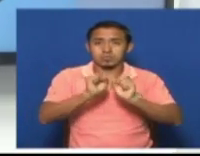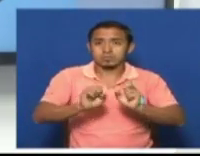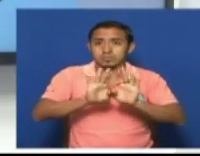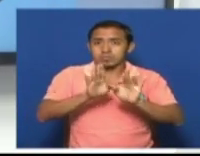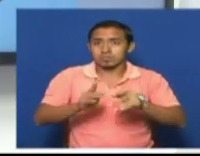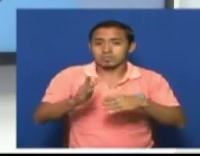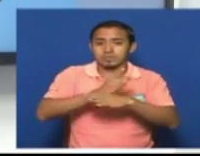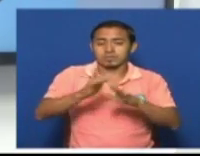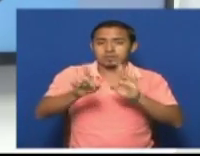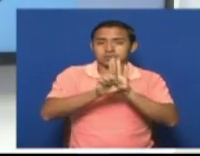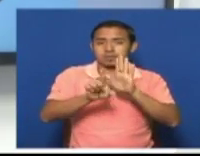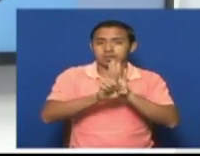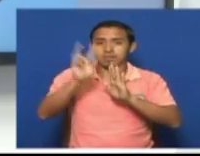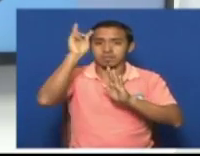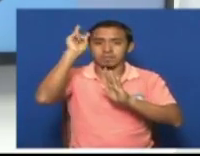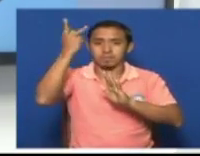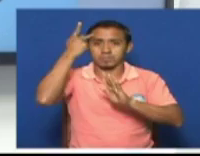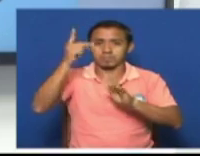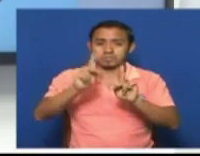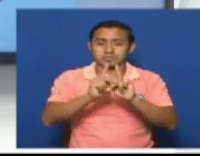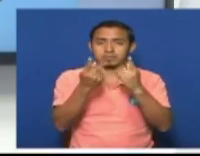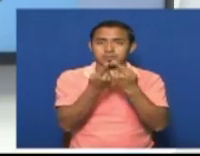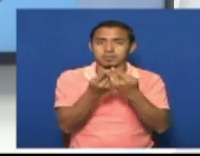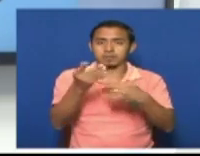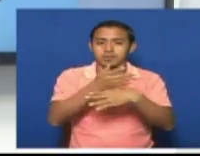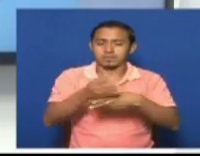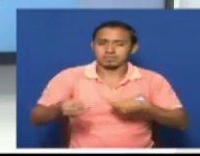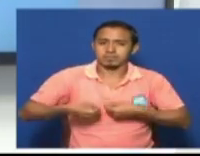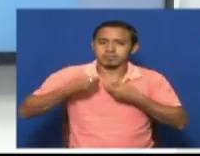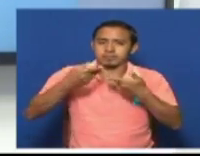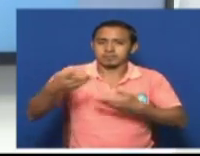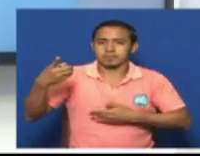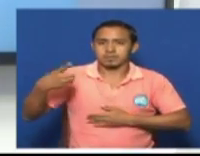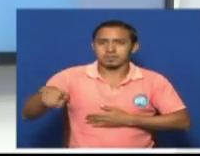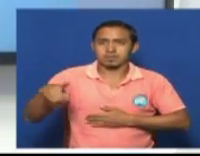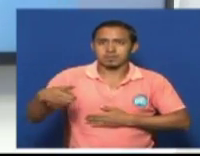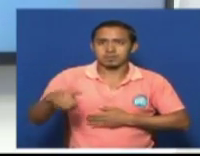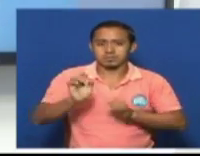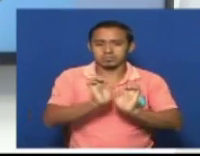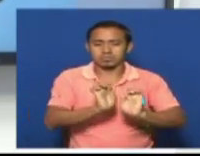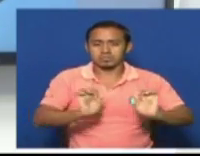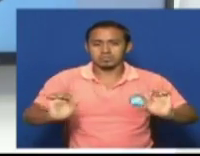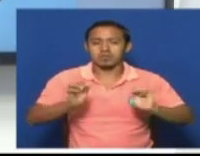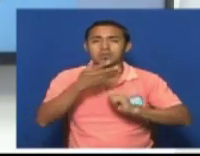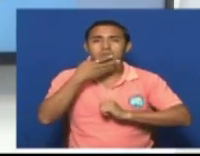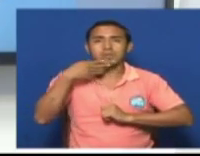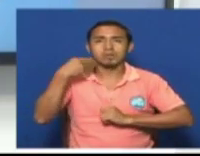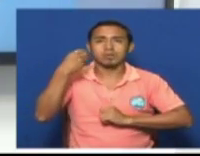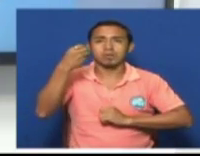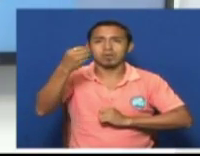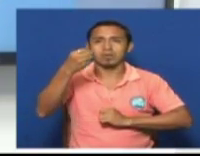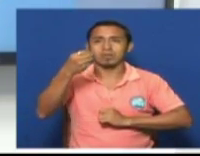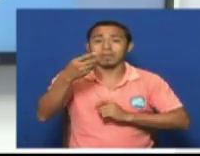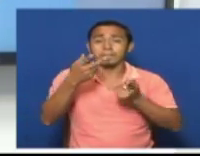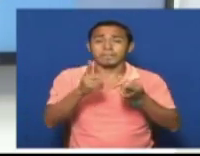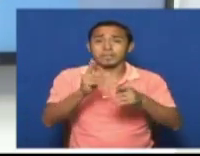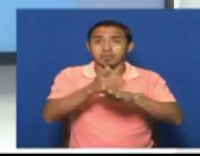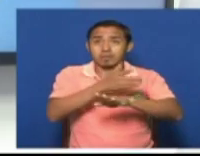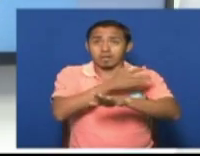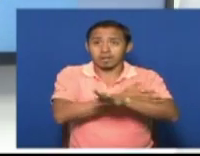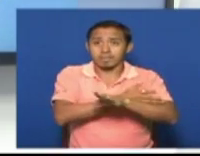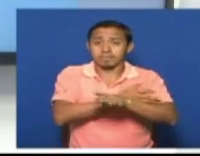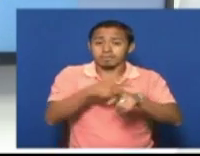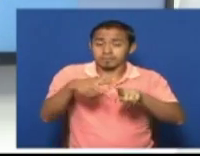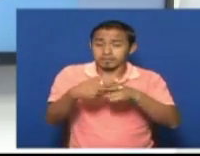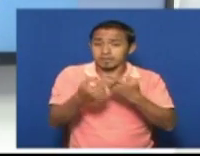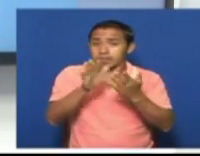niño en las leyes políticas públicas y restitución de los derechos de la niñez y la adolescencia pero antes de dar inicio